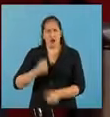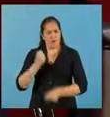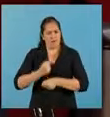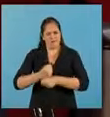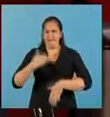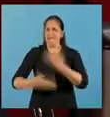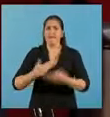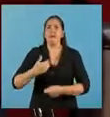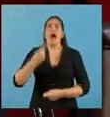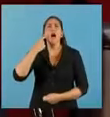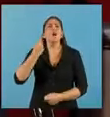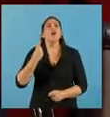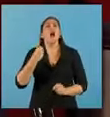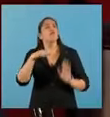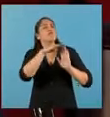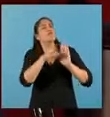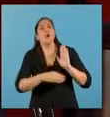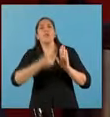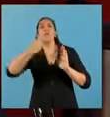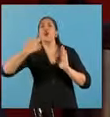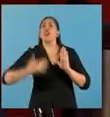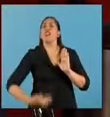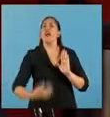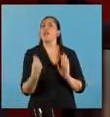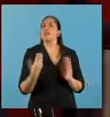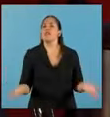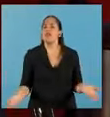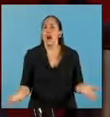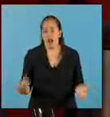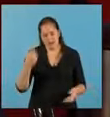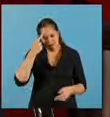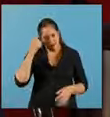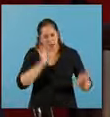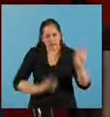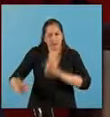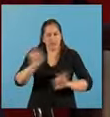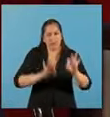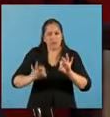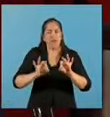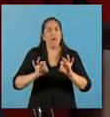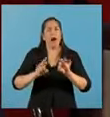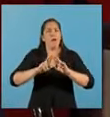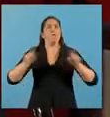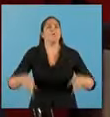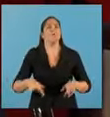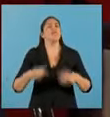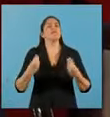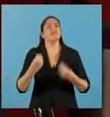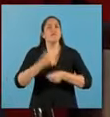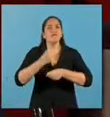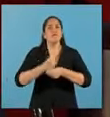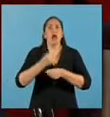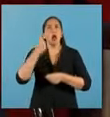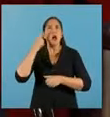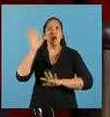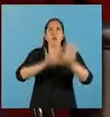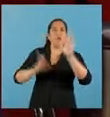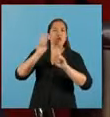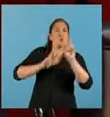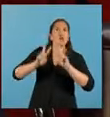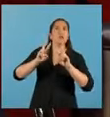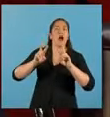prioridades. Para revertir ese cuadro, trazamos un programa integral y sustentable. Desde lo macroeconómico, nos